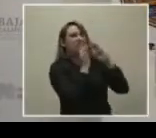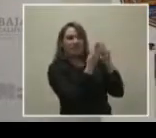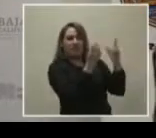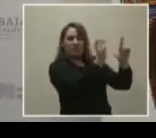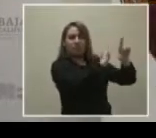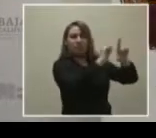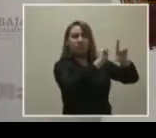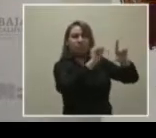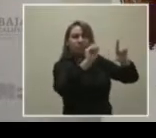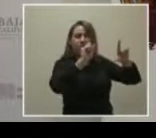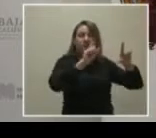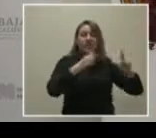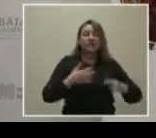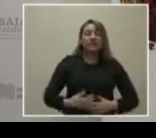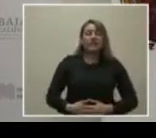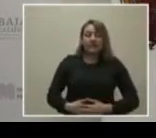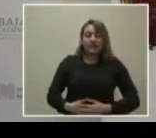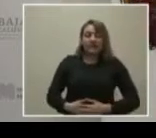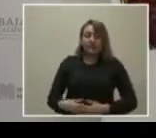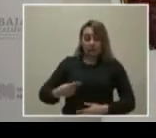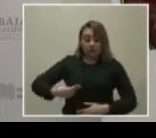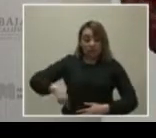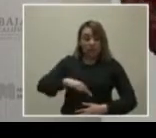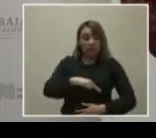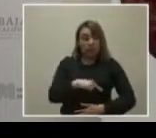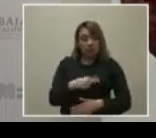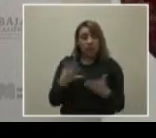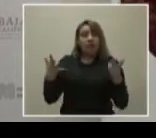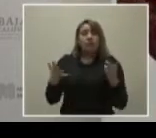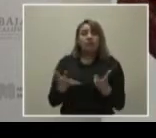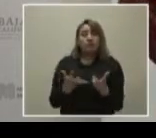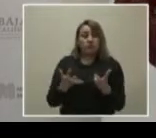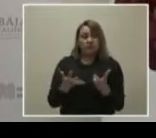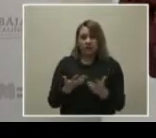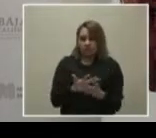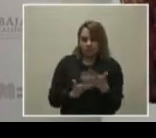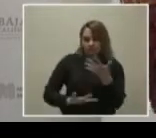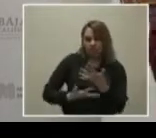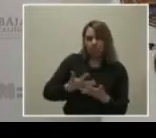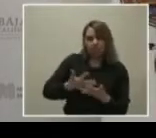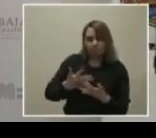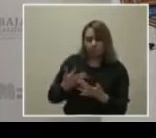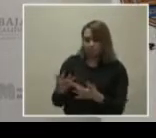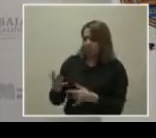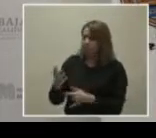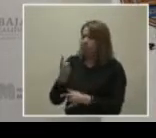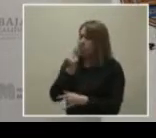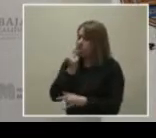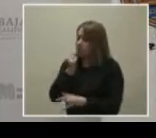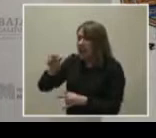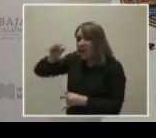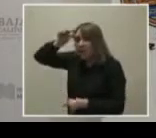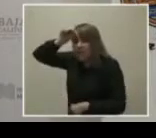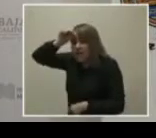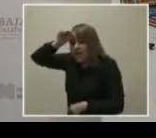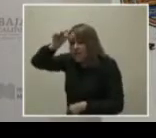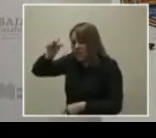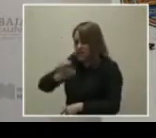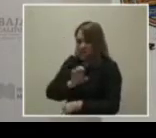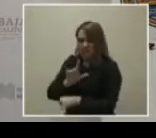cartulina. Nosotros estamos desarrollando, como decíamos, acciones de inteligencia puntuales. Se ha conformado un grupo